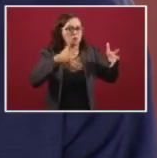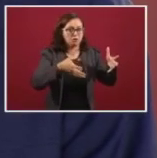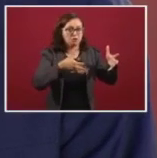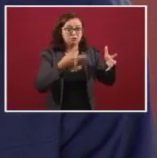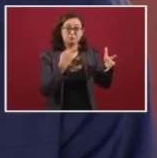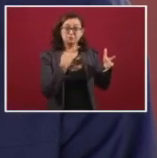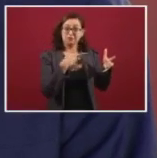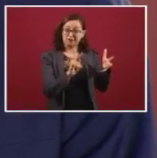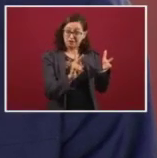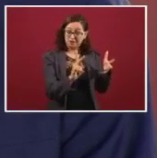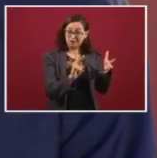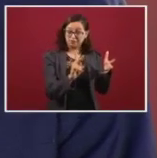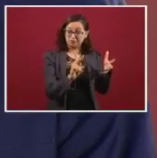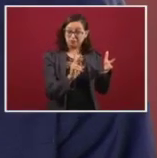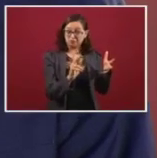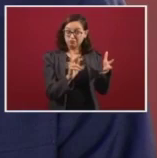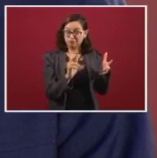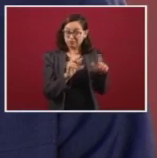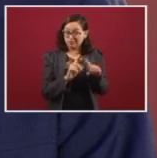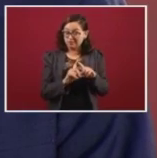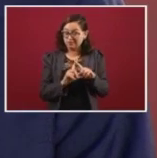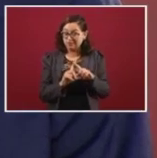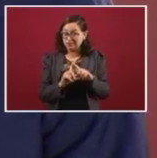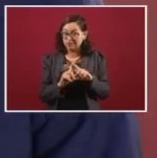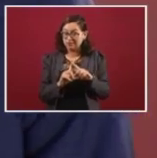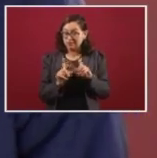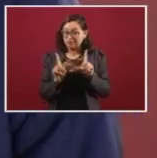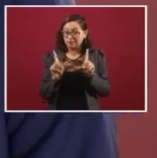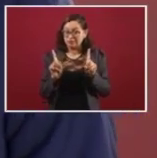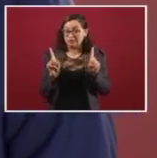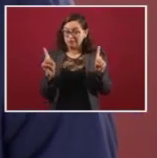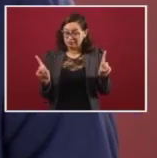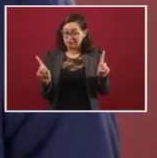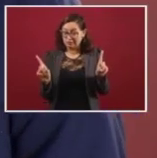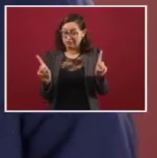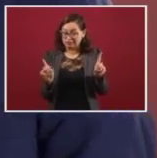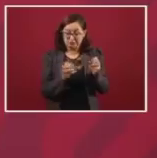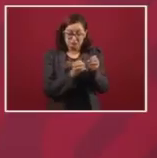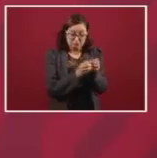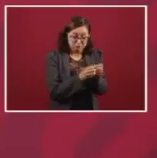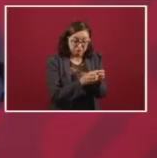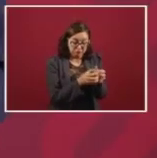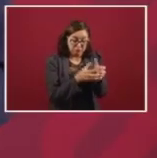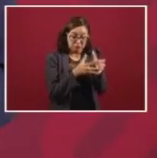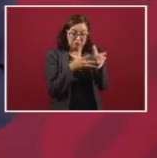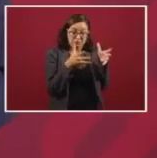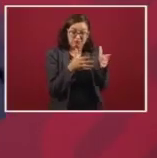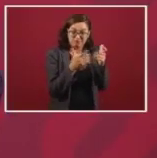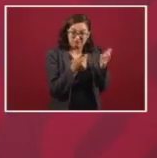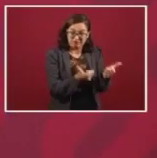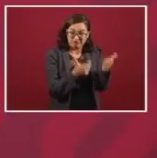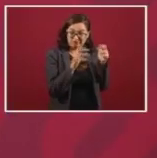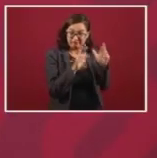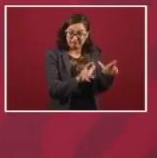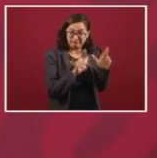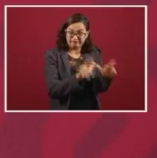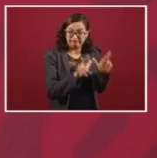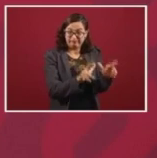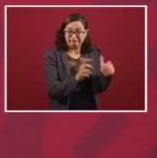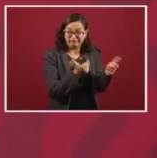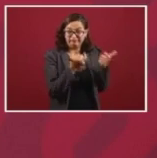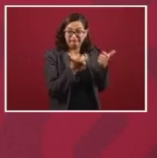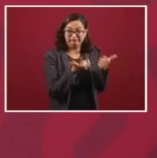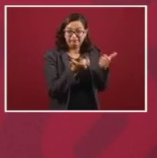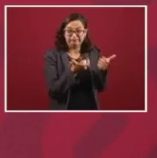pero puede ser que ese crecimiento signifique